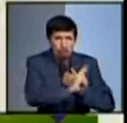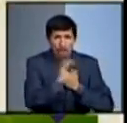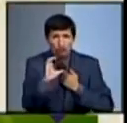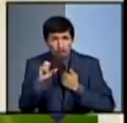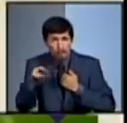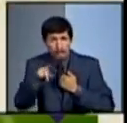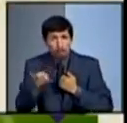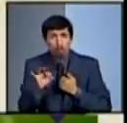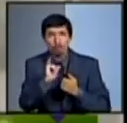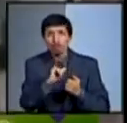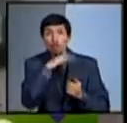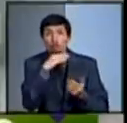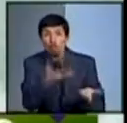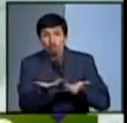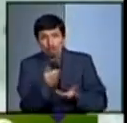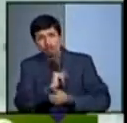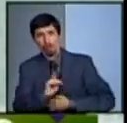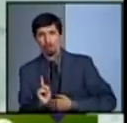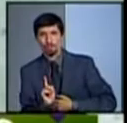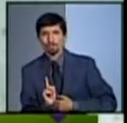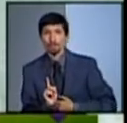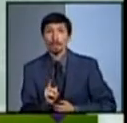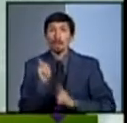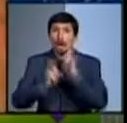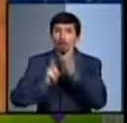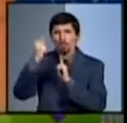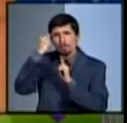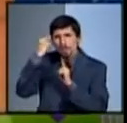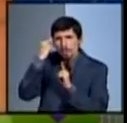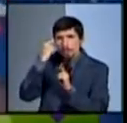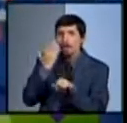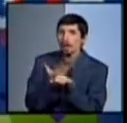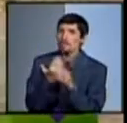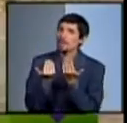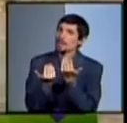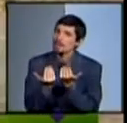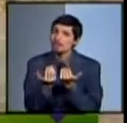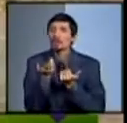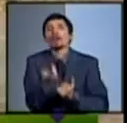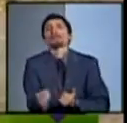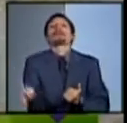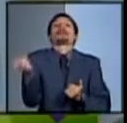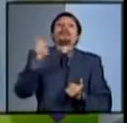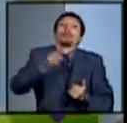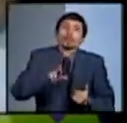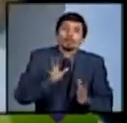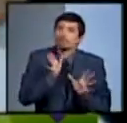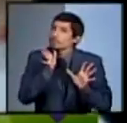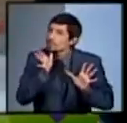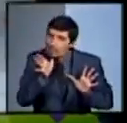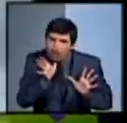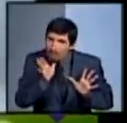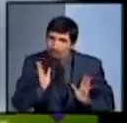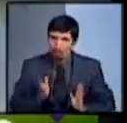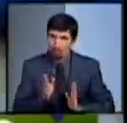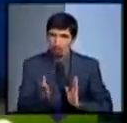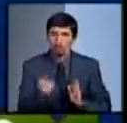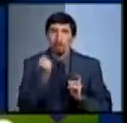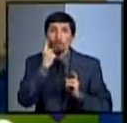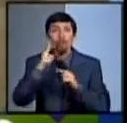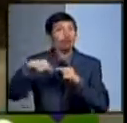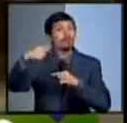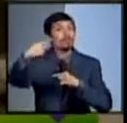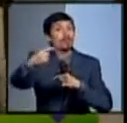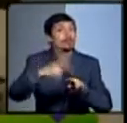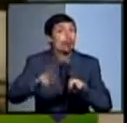estudio serán útiles. Algunos plantean la necesidad de repetirlo, pero aún no se define cuáles serán los